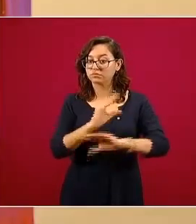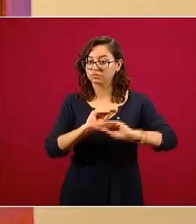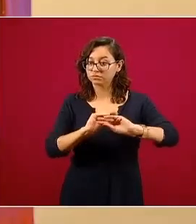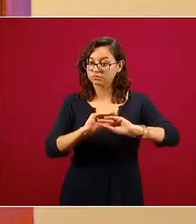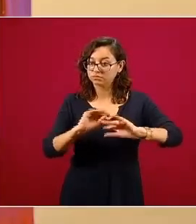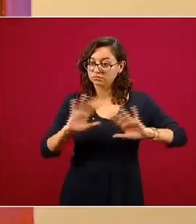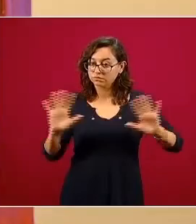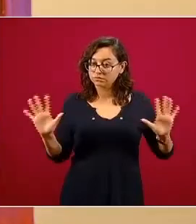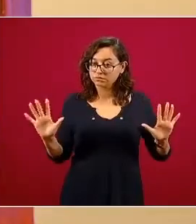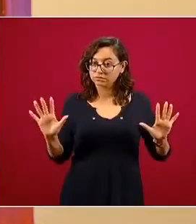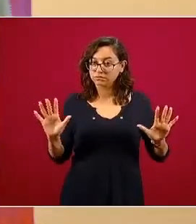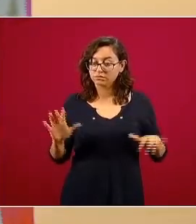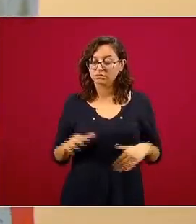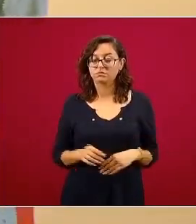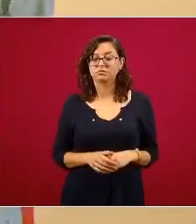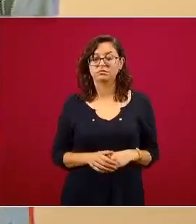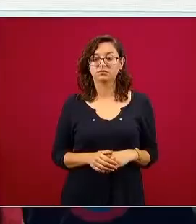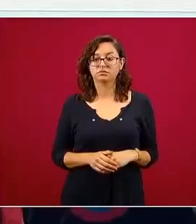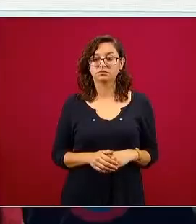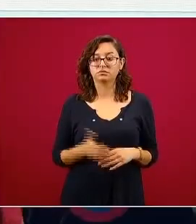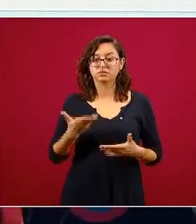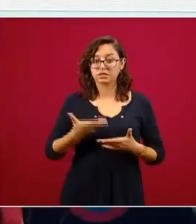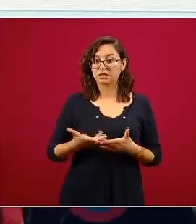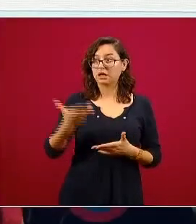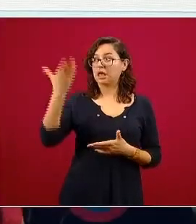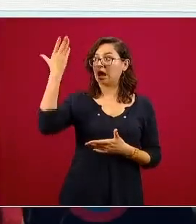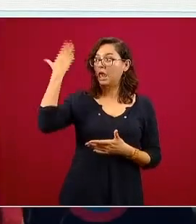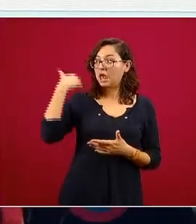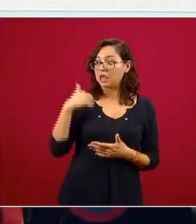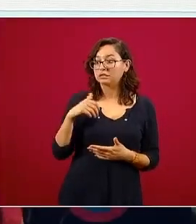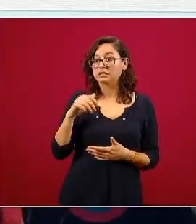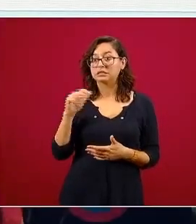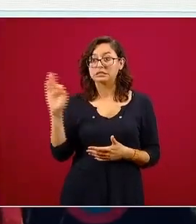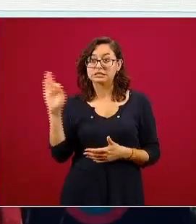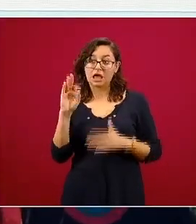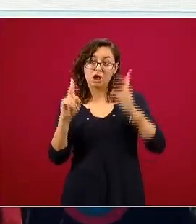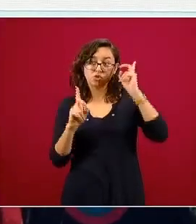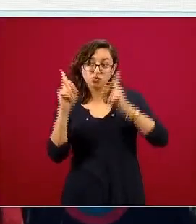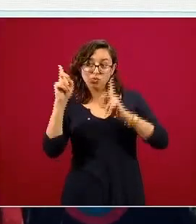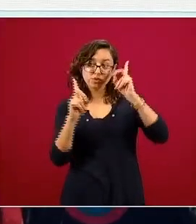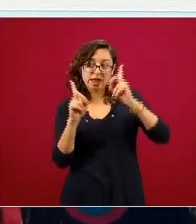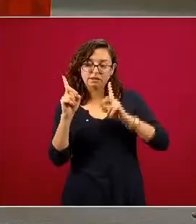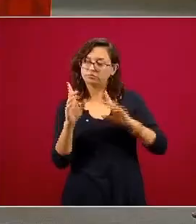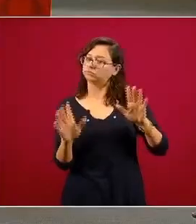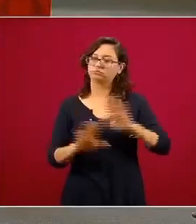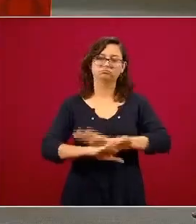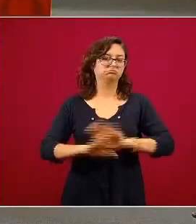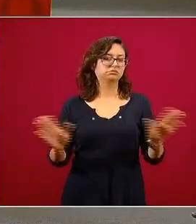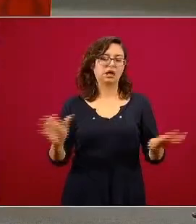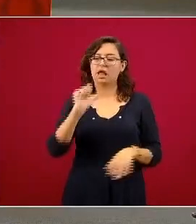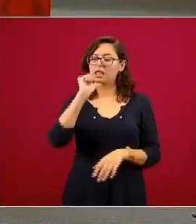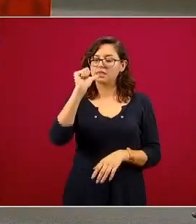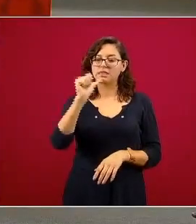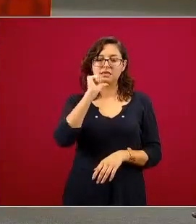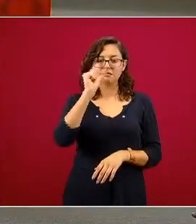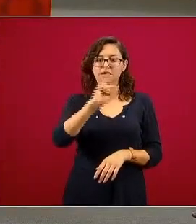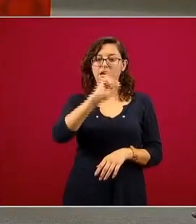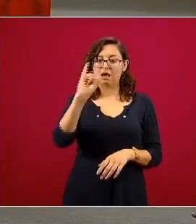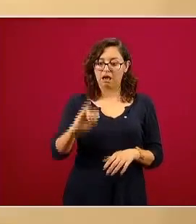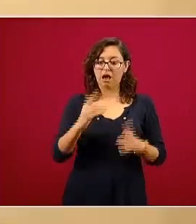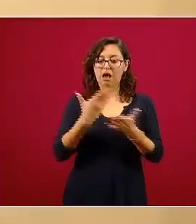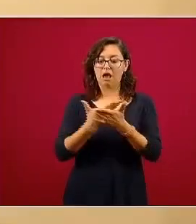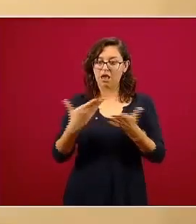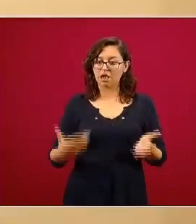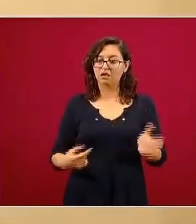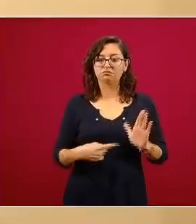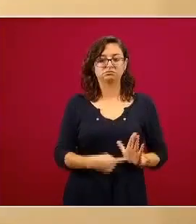Nunca existió evidencia de su utilidad. Y la evidencia ahora